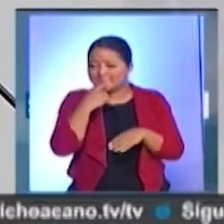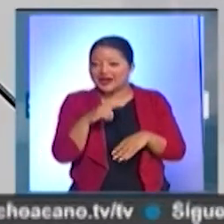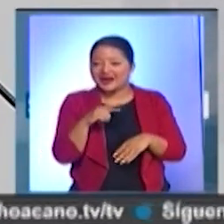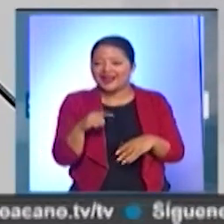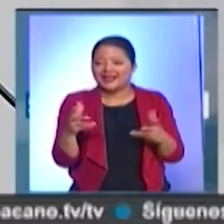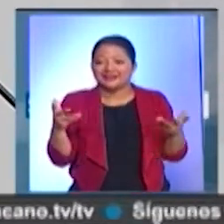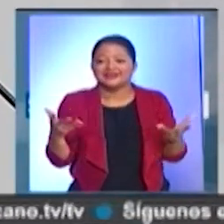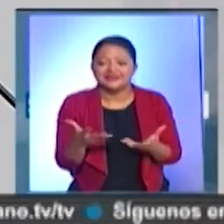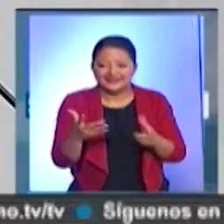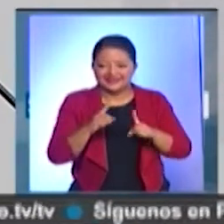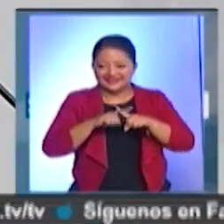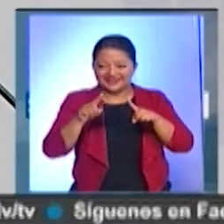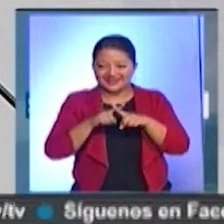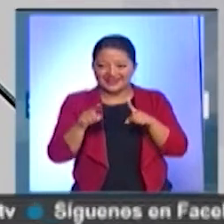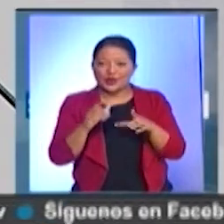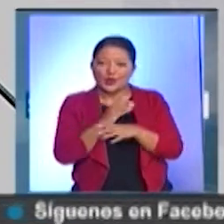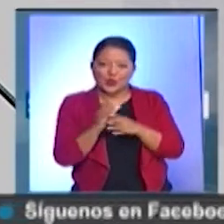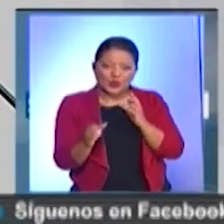en